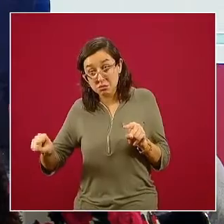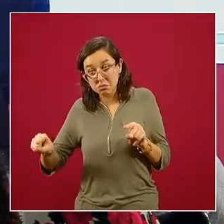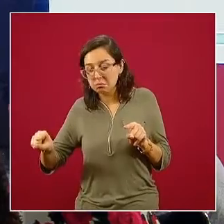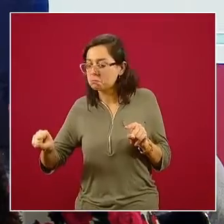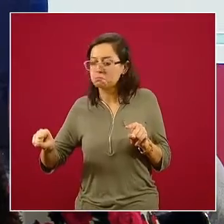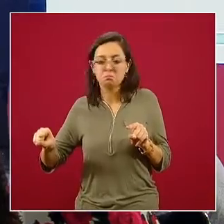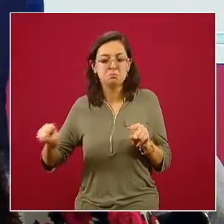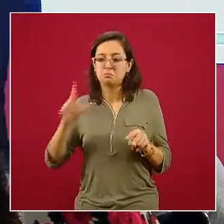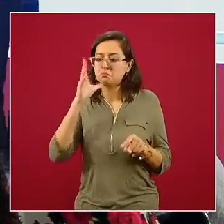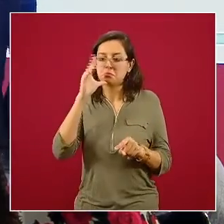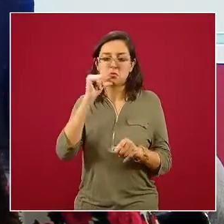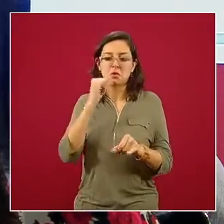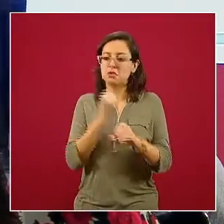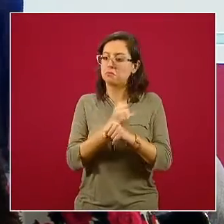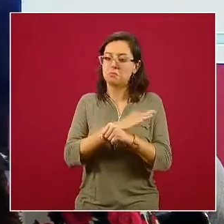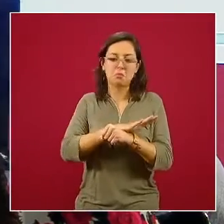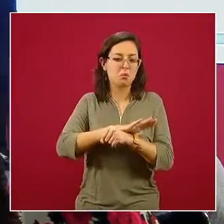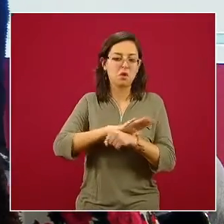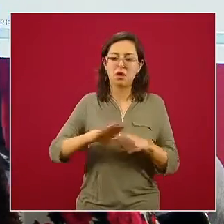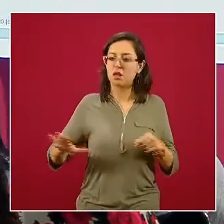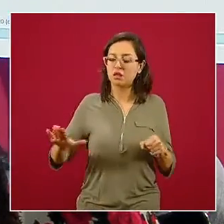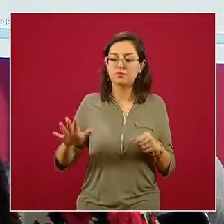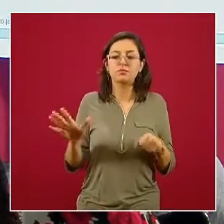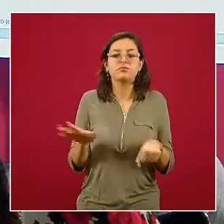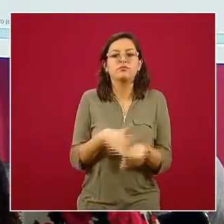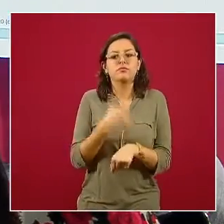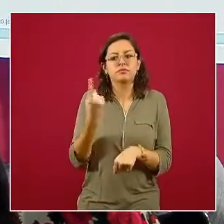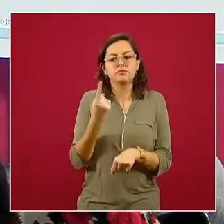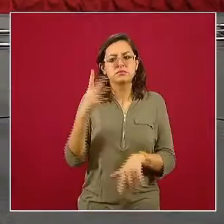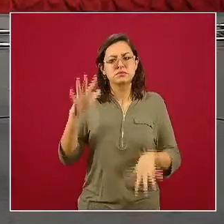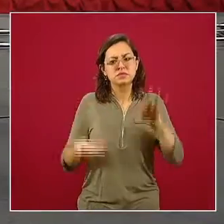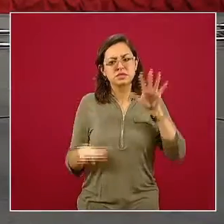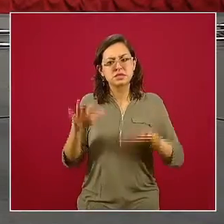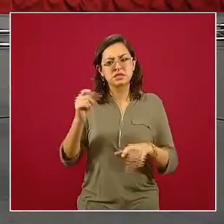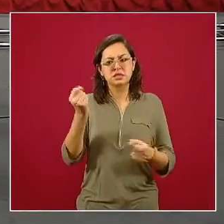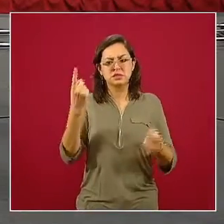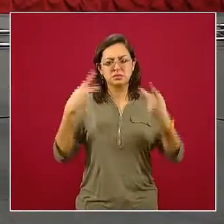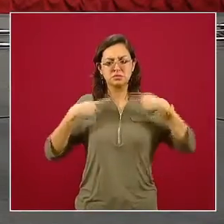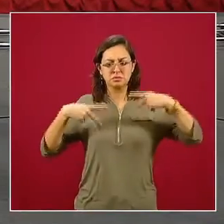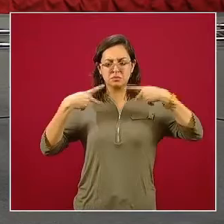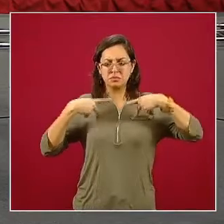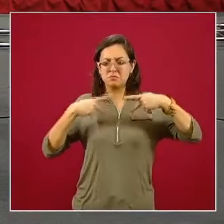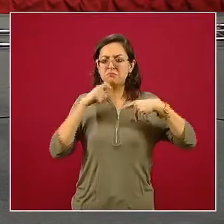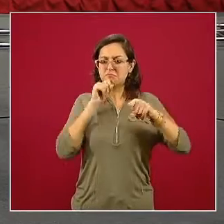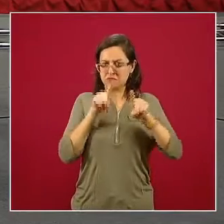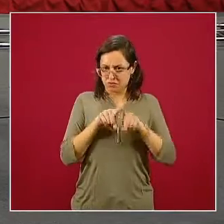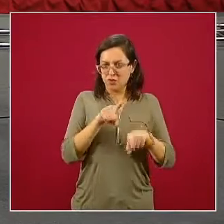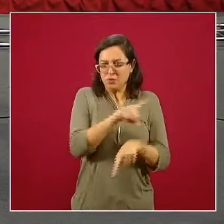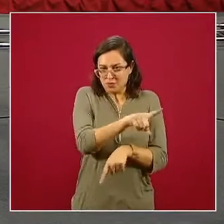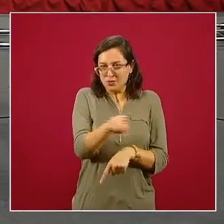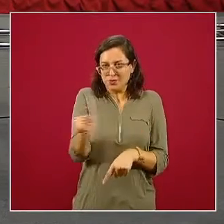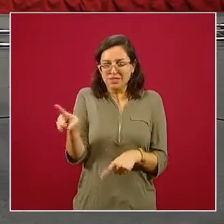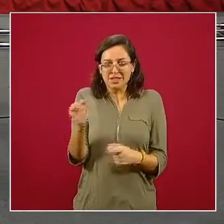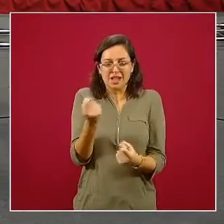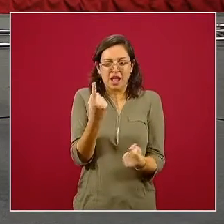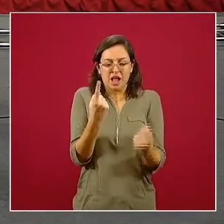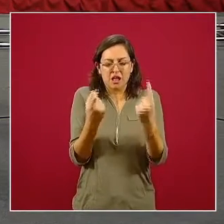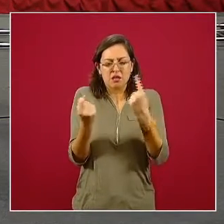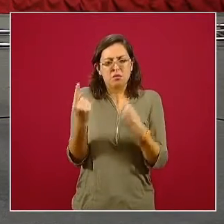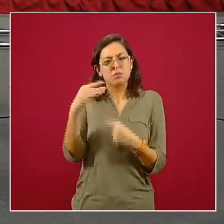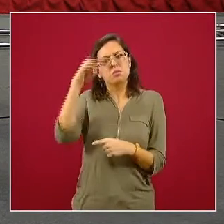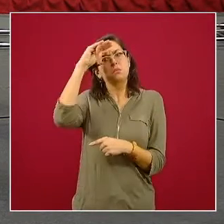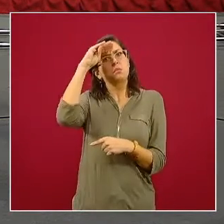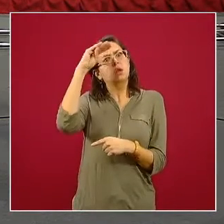presentarse hacia abajo. Esto lo digo porque sigo apreciando que algunas personas, incluidos comunicadores de los medios